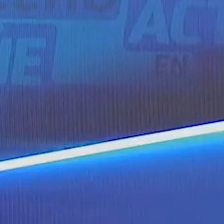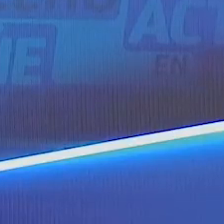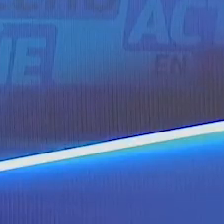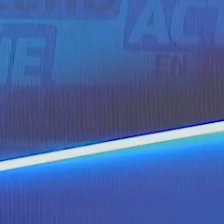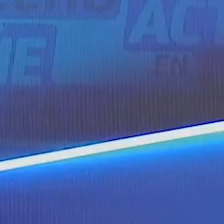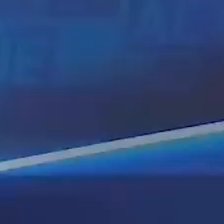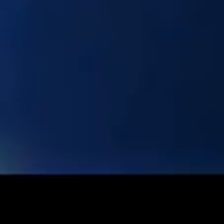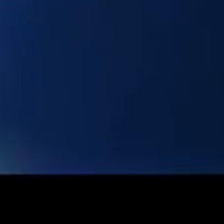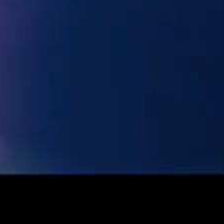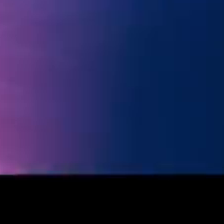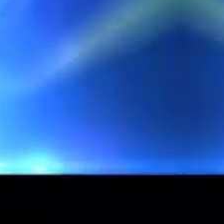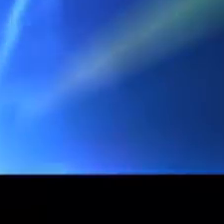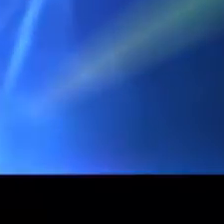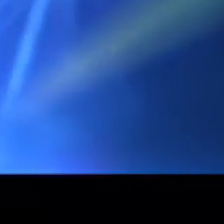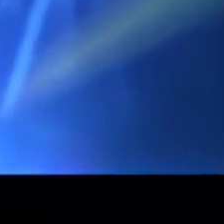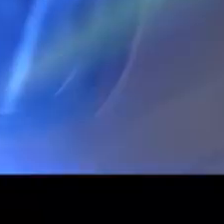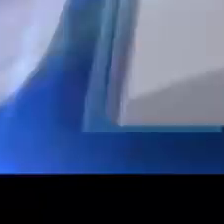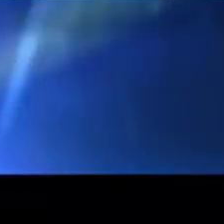Derecho.